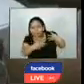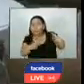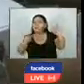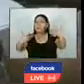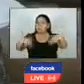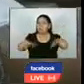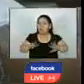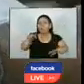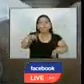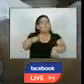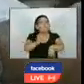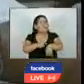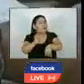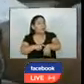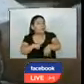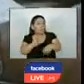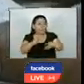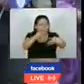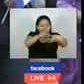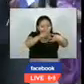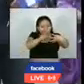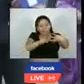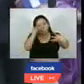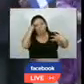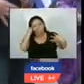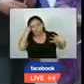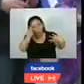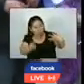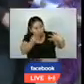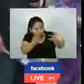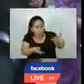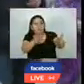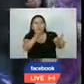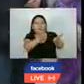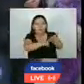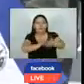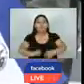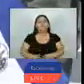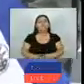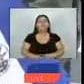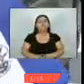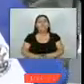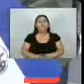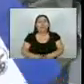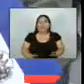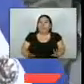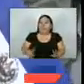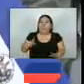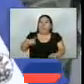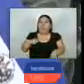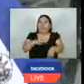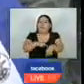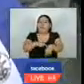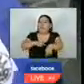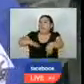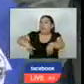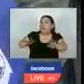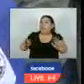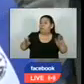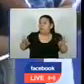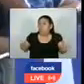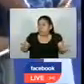y estamos en el momento de decidir qué empresa es la que va a ser contratada. Nos hemos retrasado